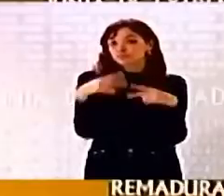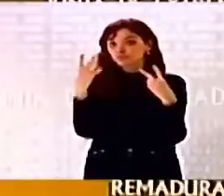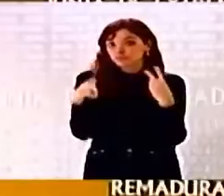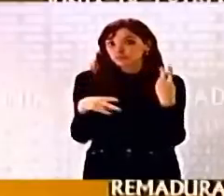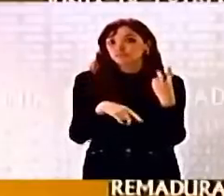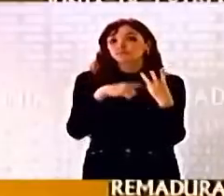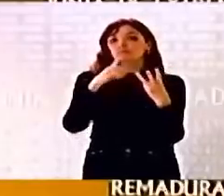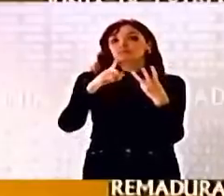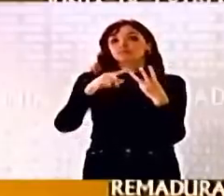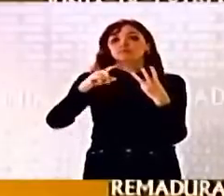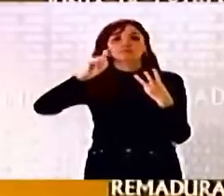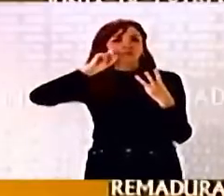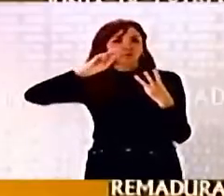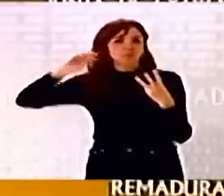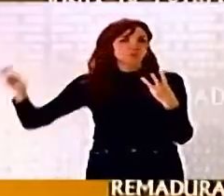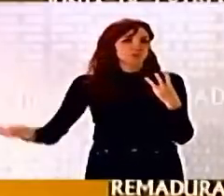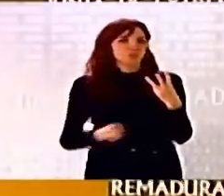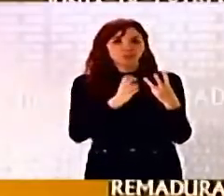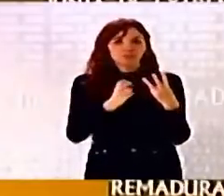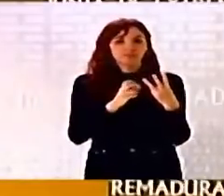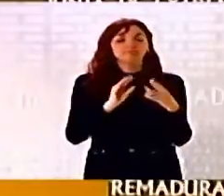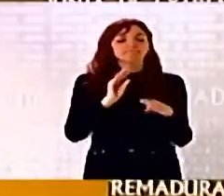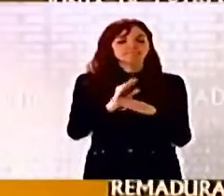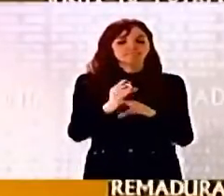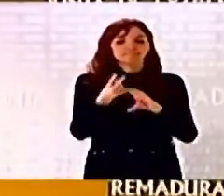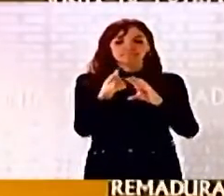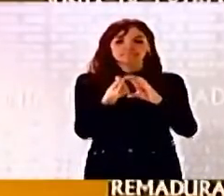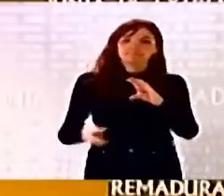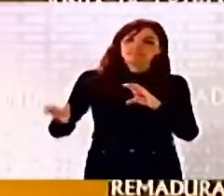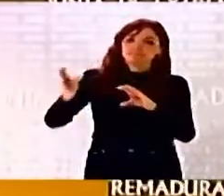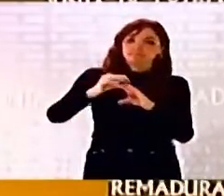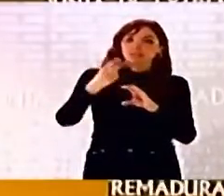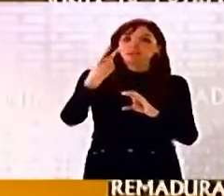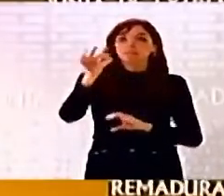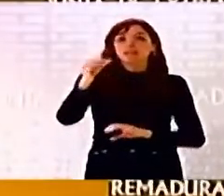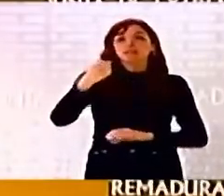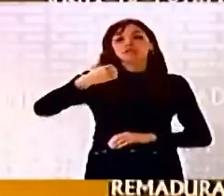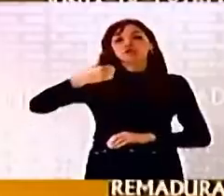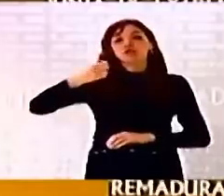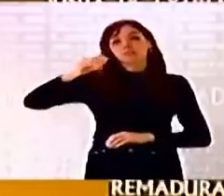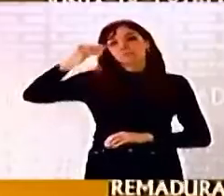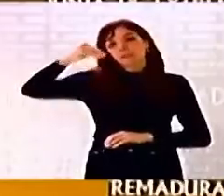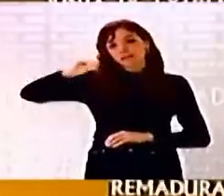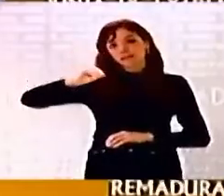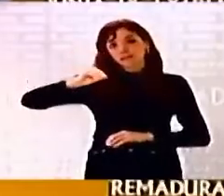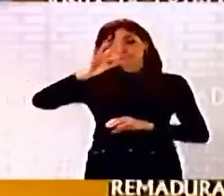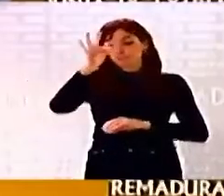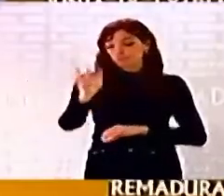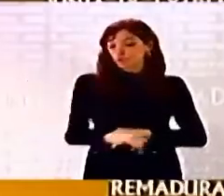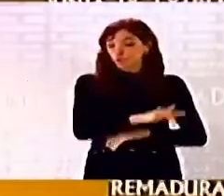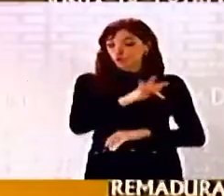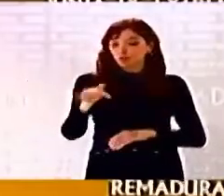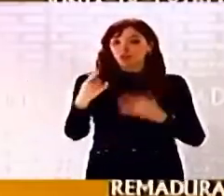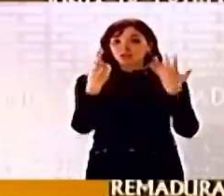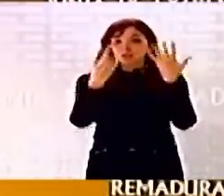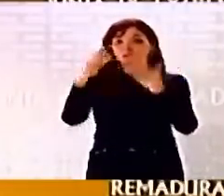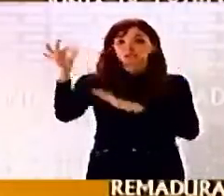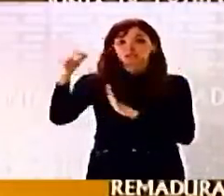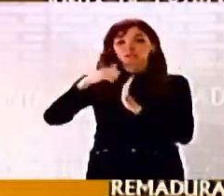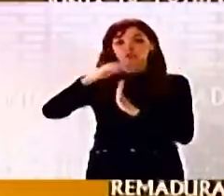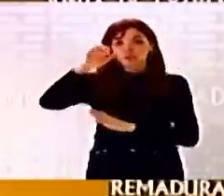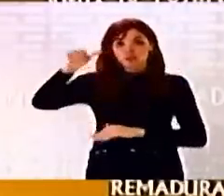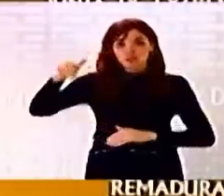y otros sectores afectados. Lo incrementamos en otros 20, llegando, por tanto, a la cantidad de 60 millones. Por tanto, el